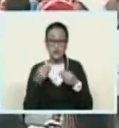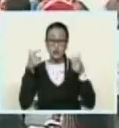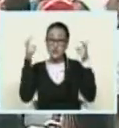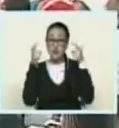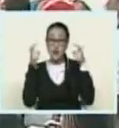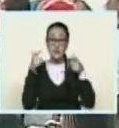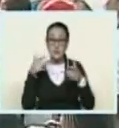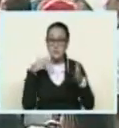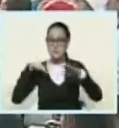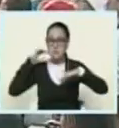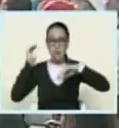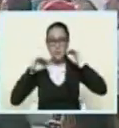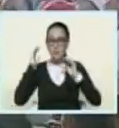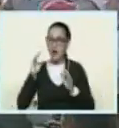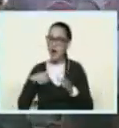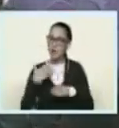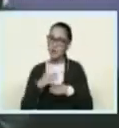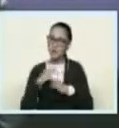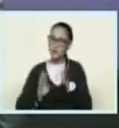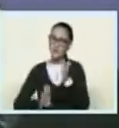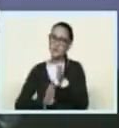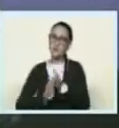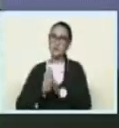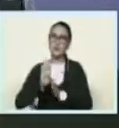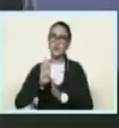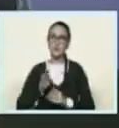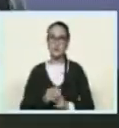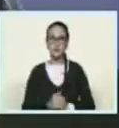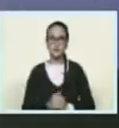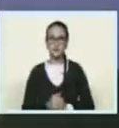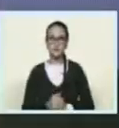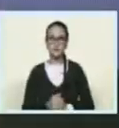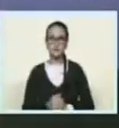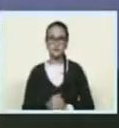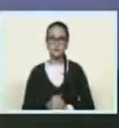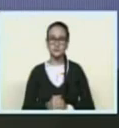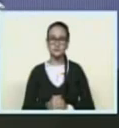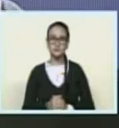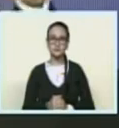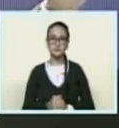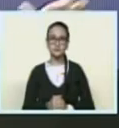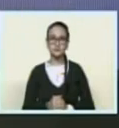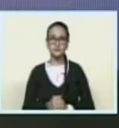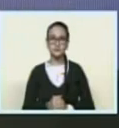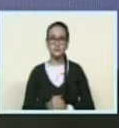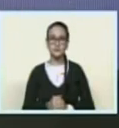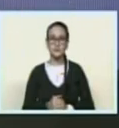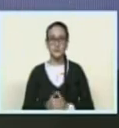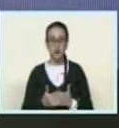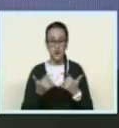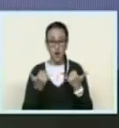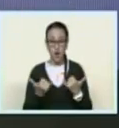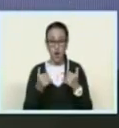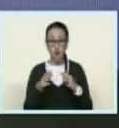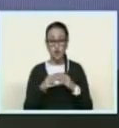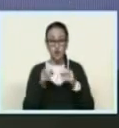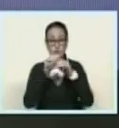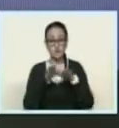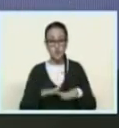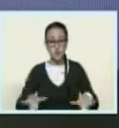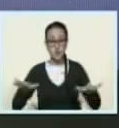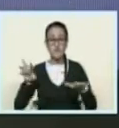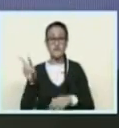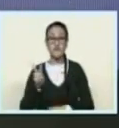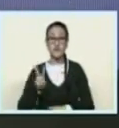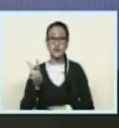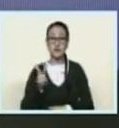dificultades. Sin duda alguna, el hecho que hoy en toda Venezuela estemos celebrando